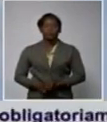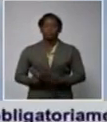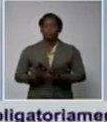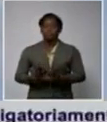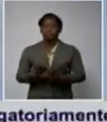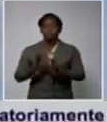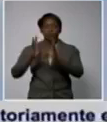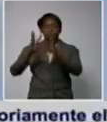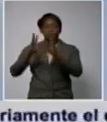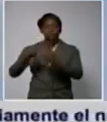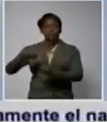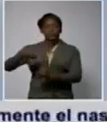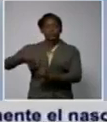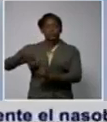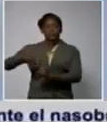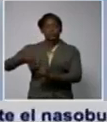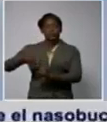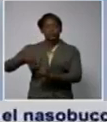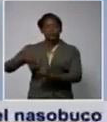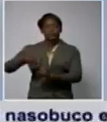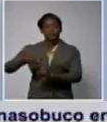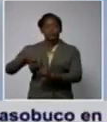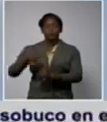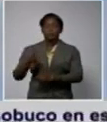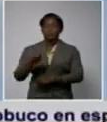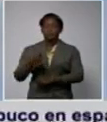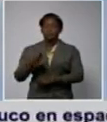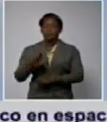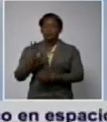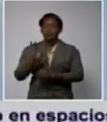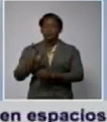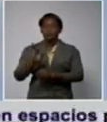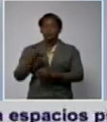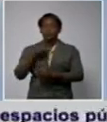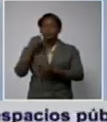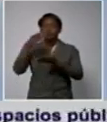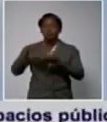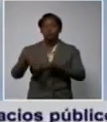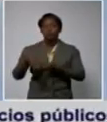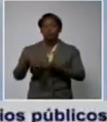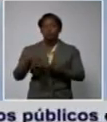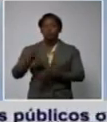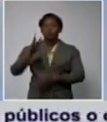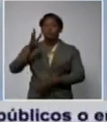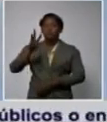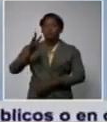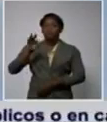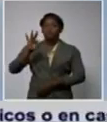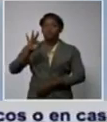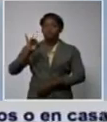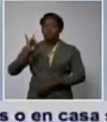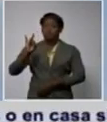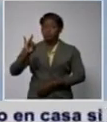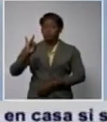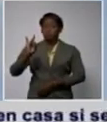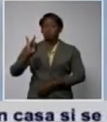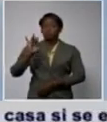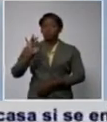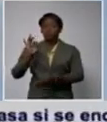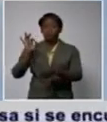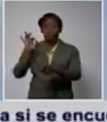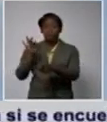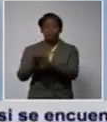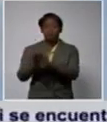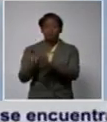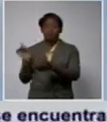ya se acumule una cifra de casos fallecidos de 387 desde que comenzó la